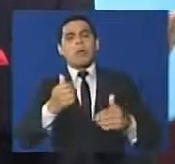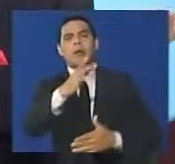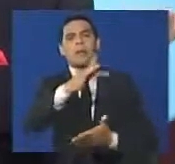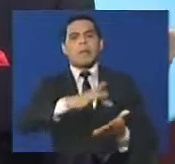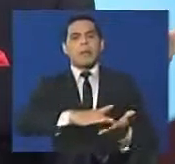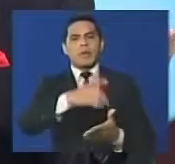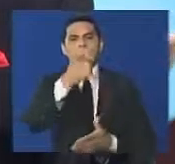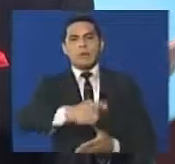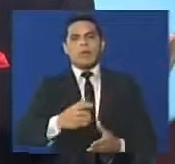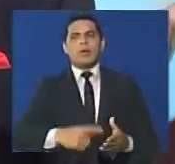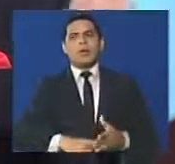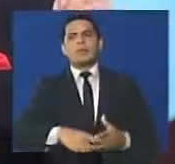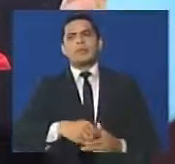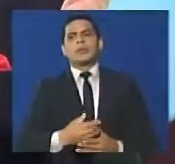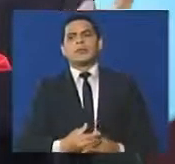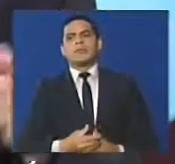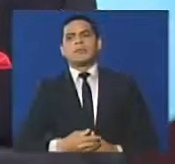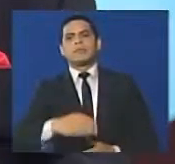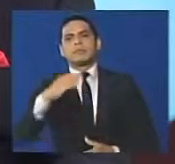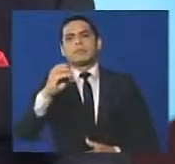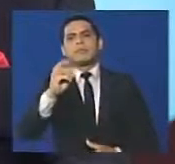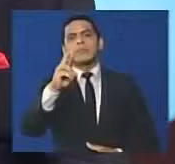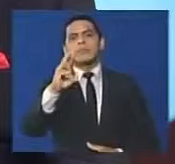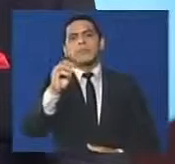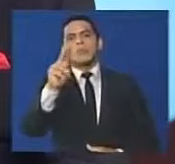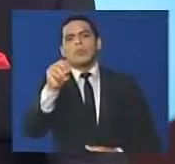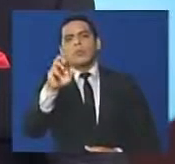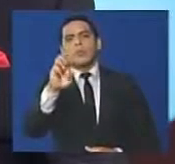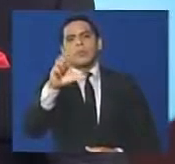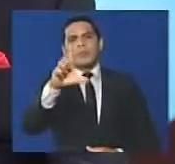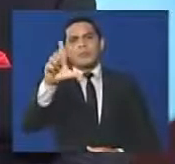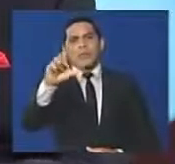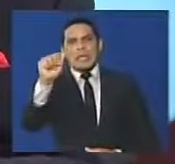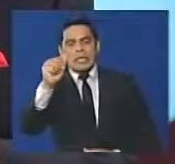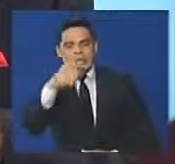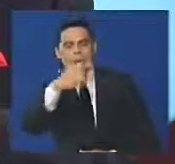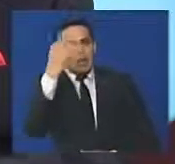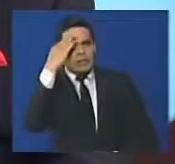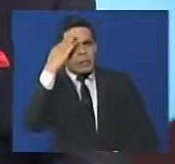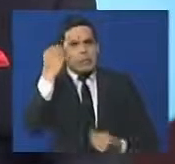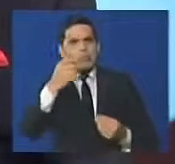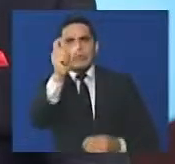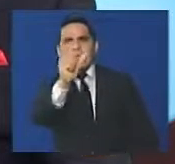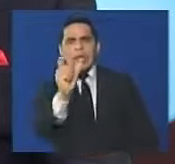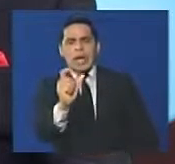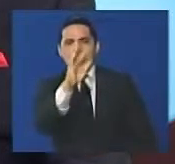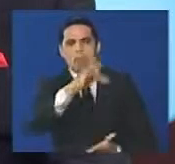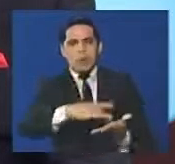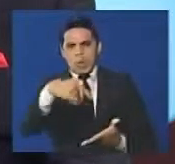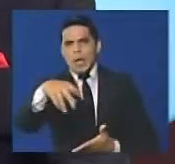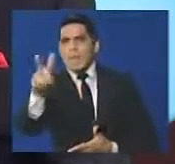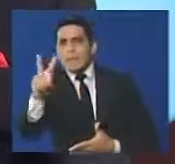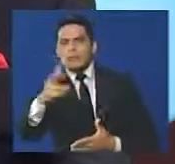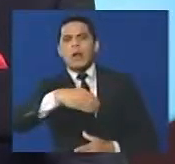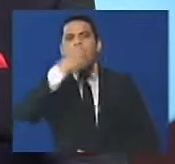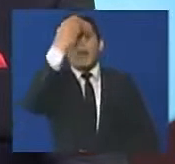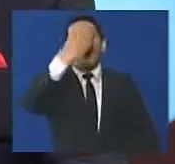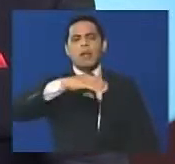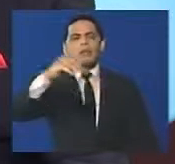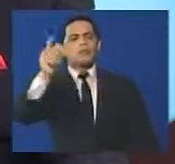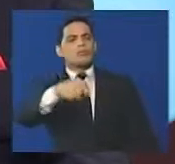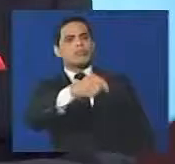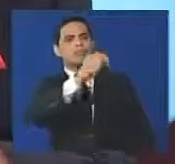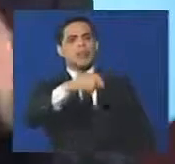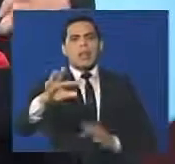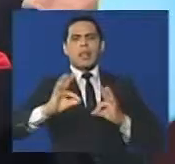vino este Coronela, se llama, el tenor, y pues él estuvo aquí cantando un concierto en